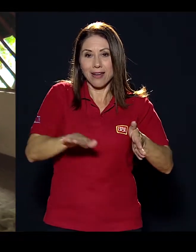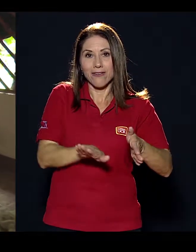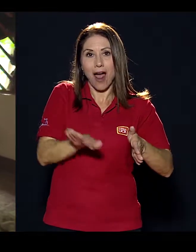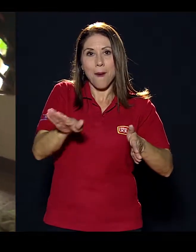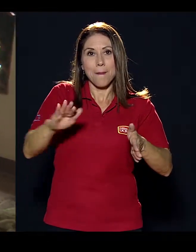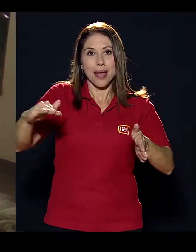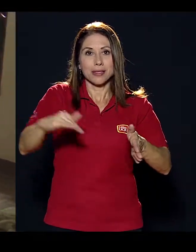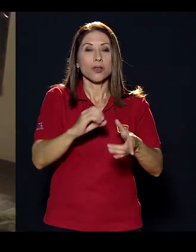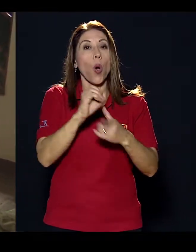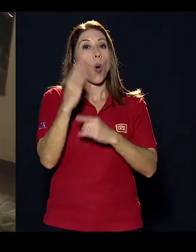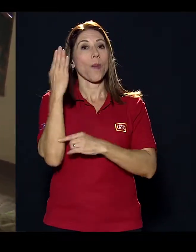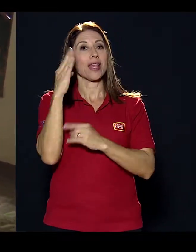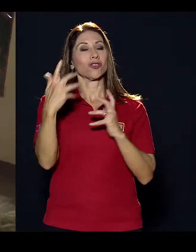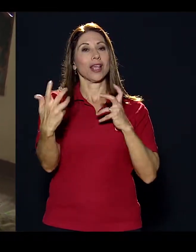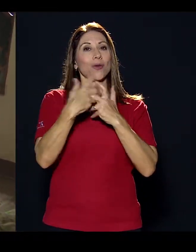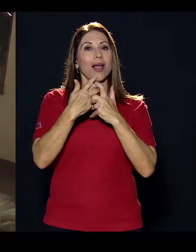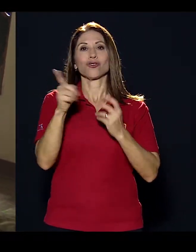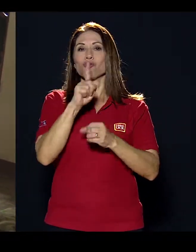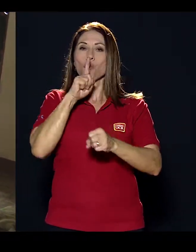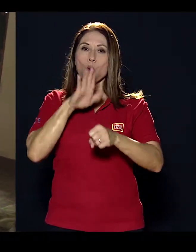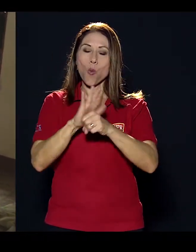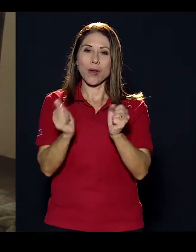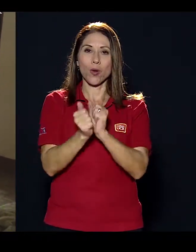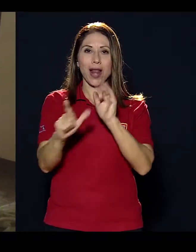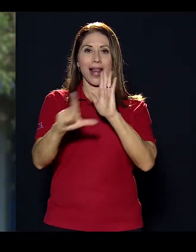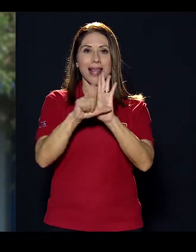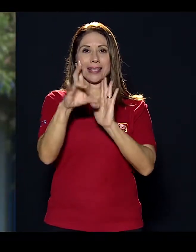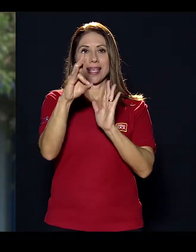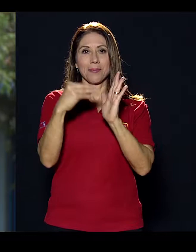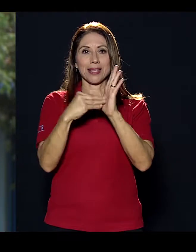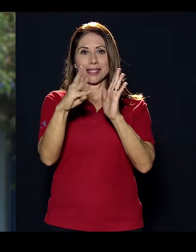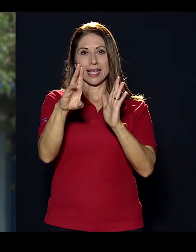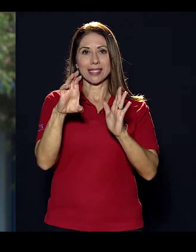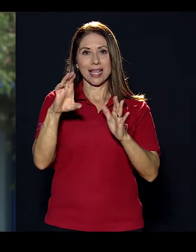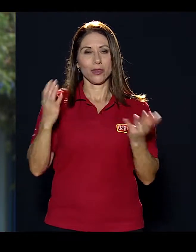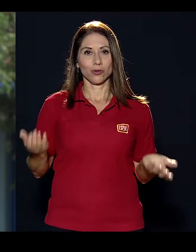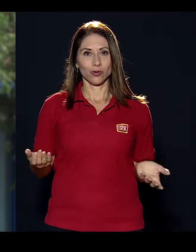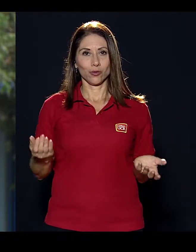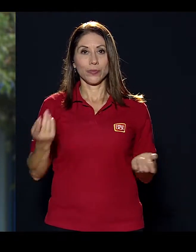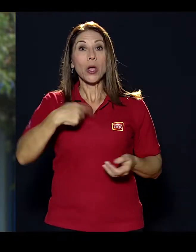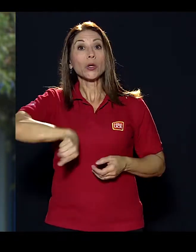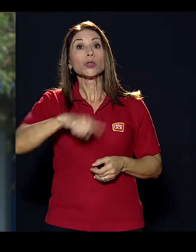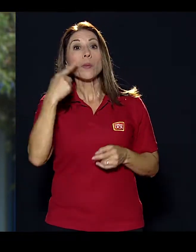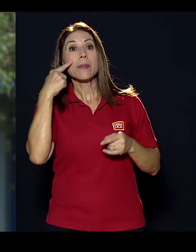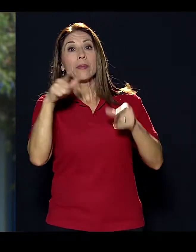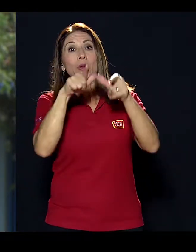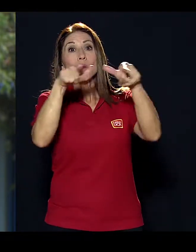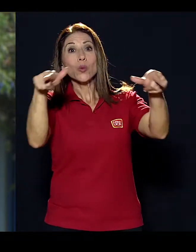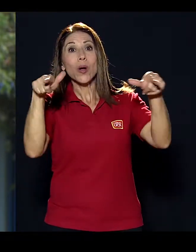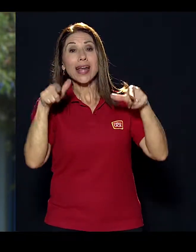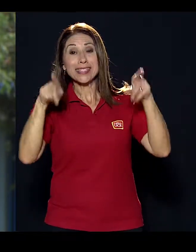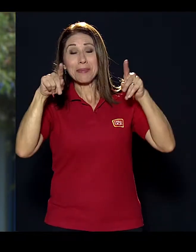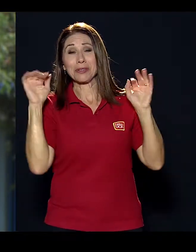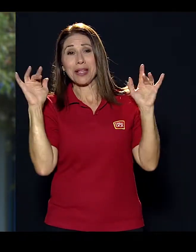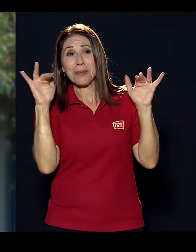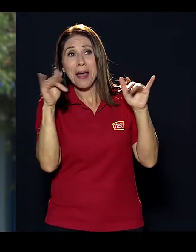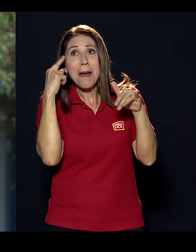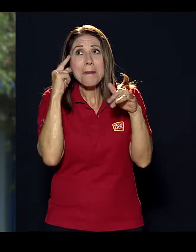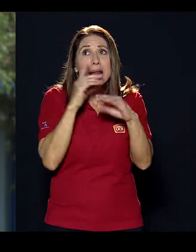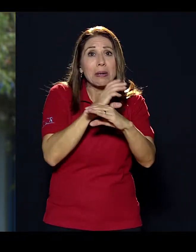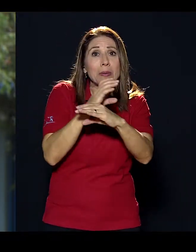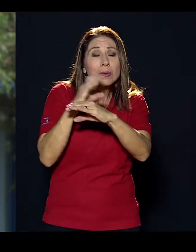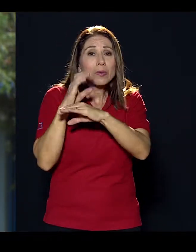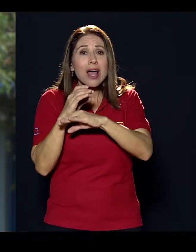7600. Hemos encontrado situaciones en que los albergues son inaccesibles físicamente, los baños que se